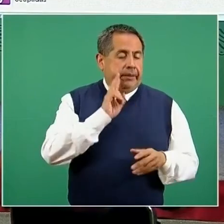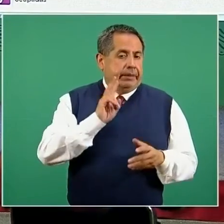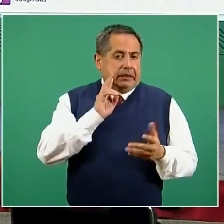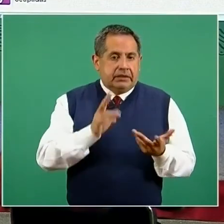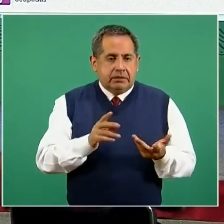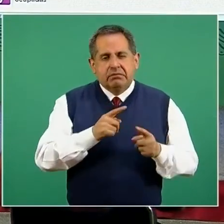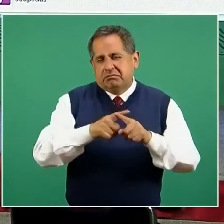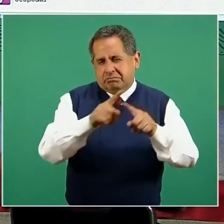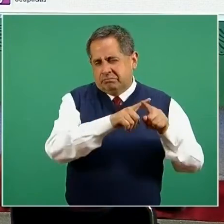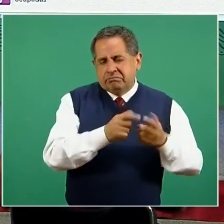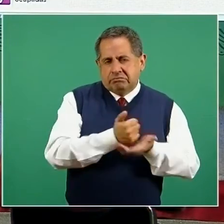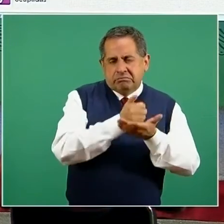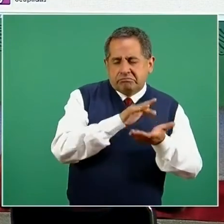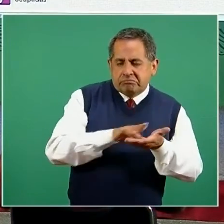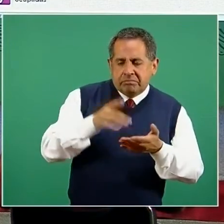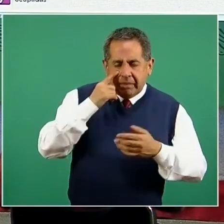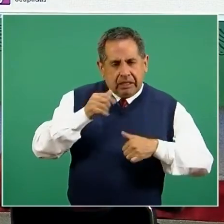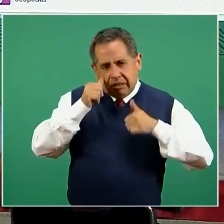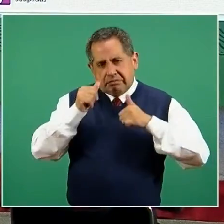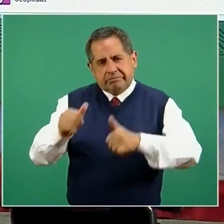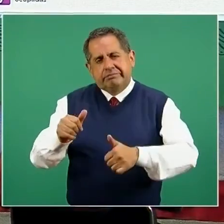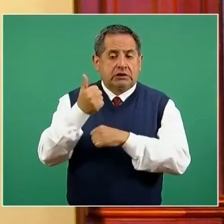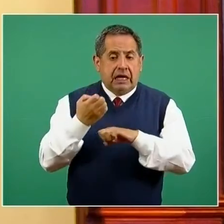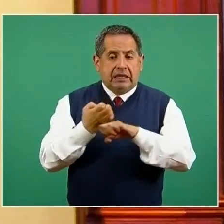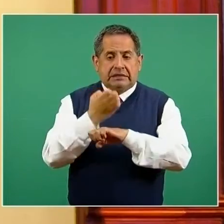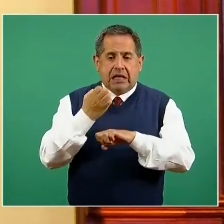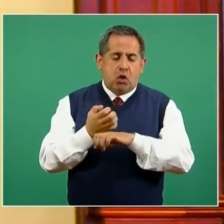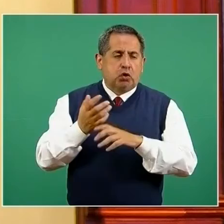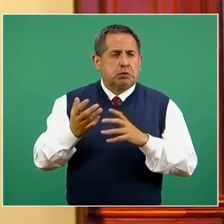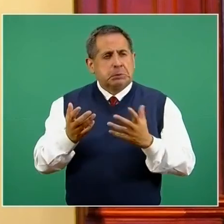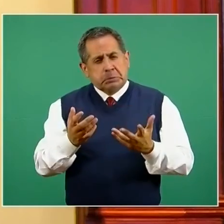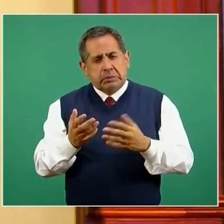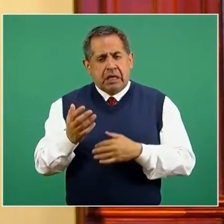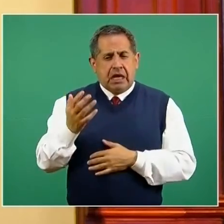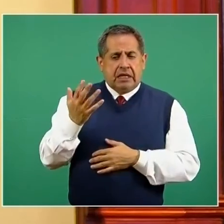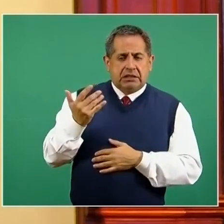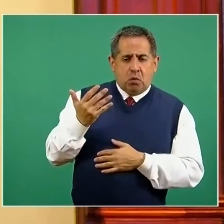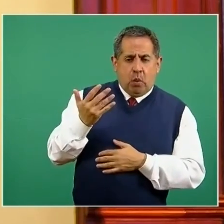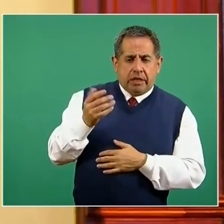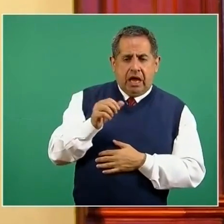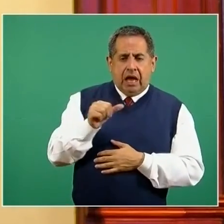ocupación menor al 50% noticias tt